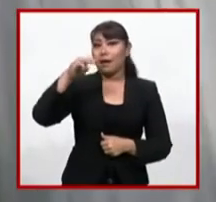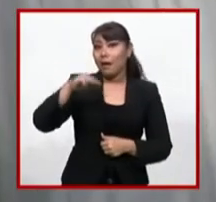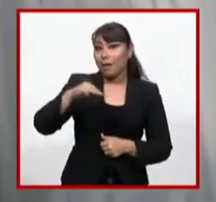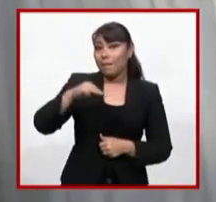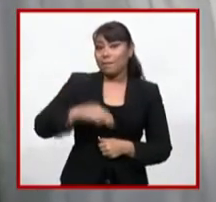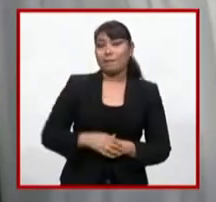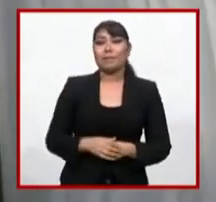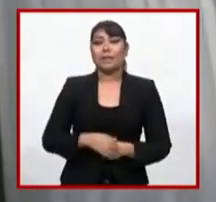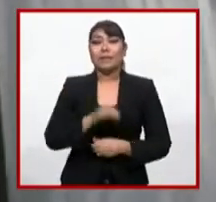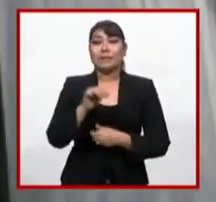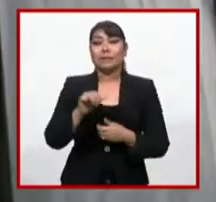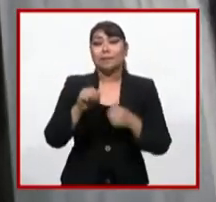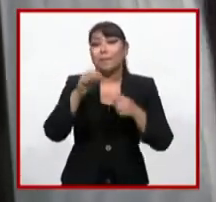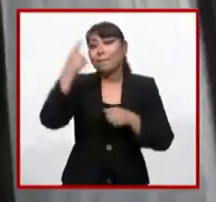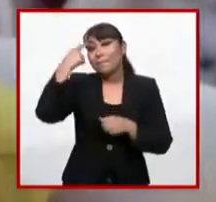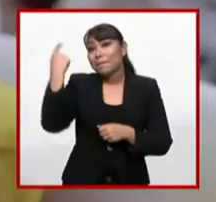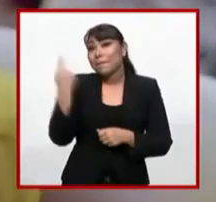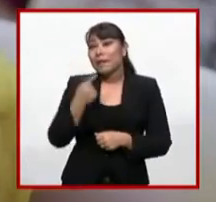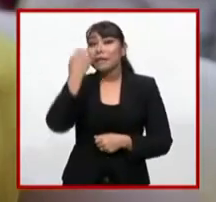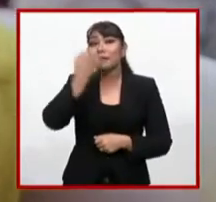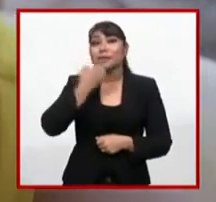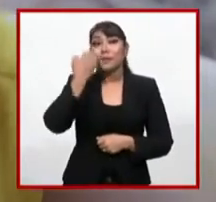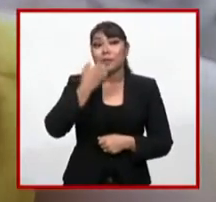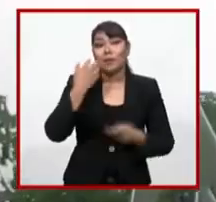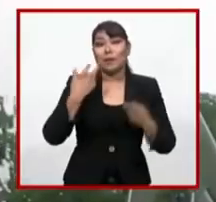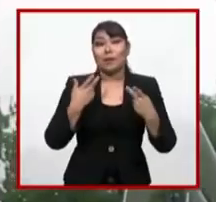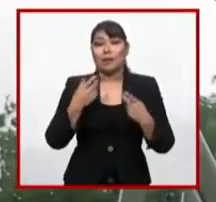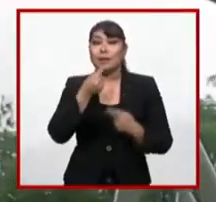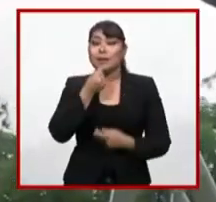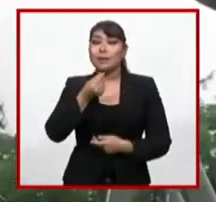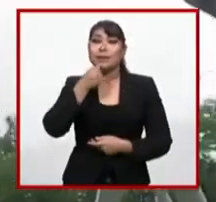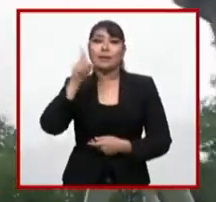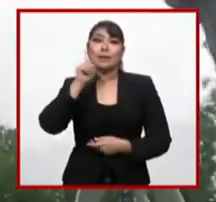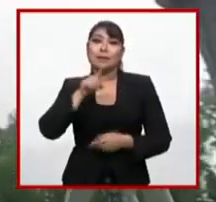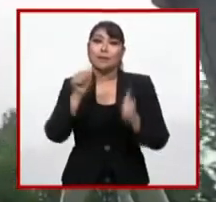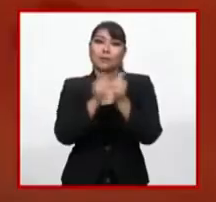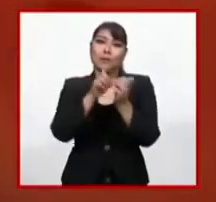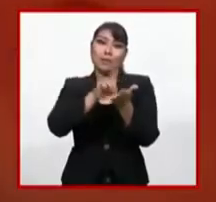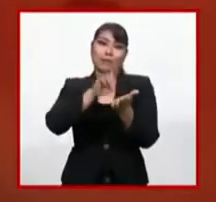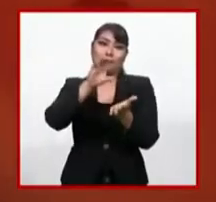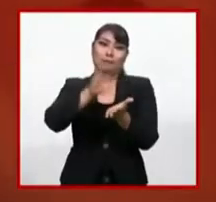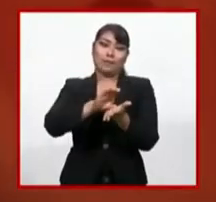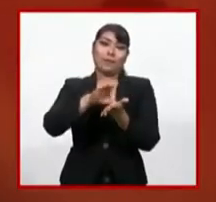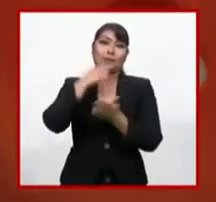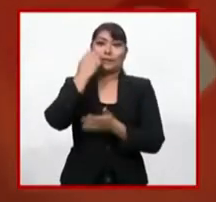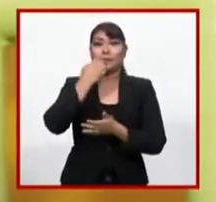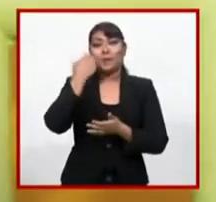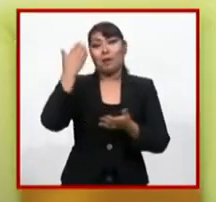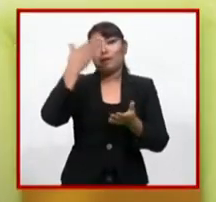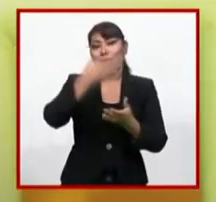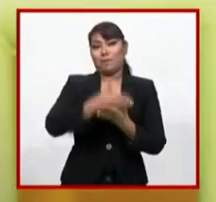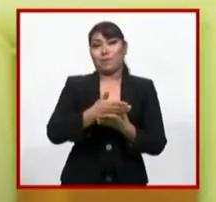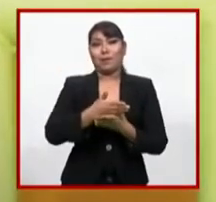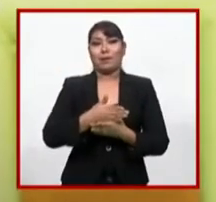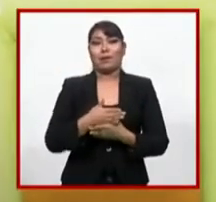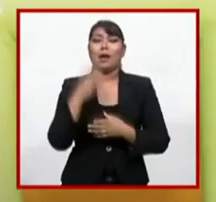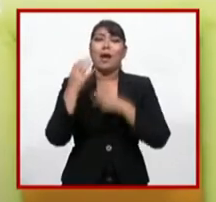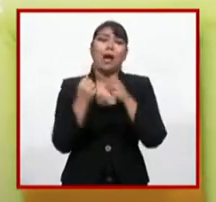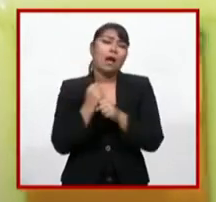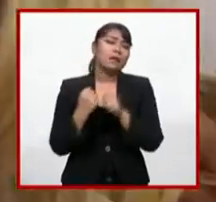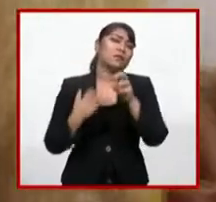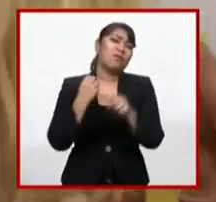de Atención Múltiple, que son estas escuelas donde las niñas y niños con discapacidad van a las clases. Durante muchos